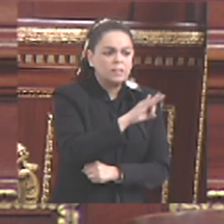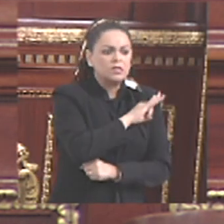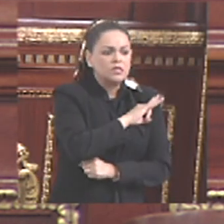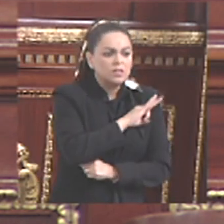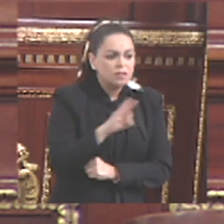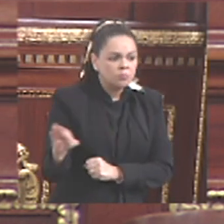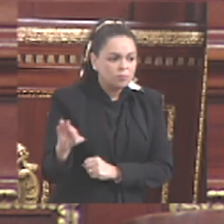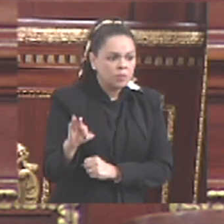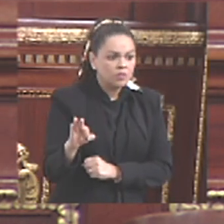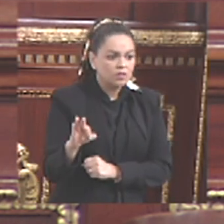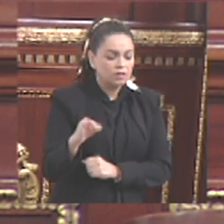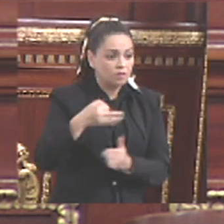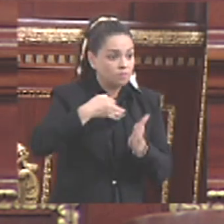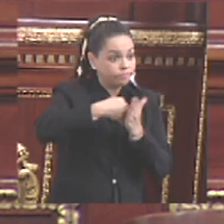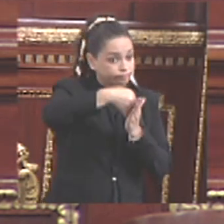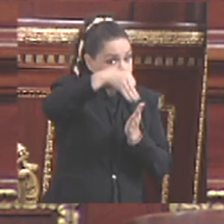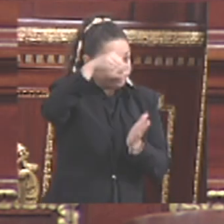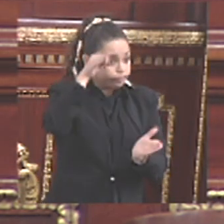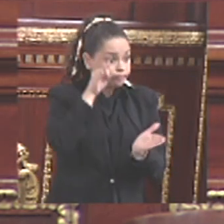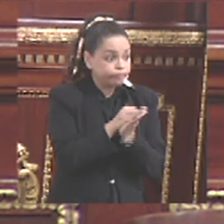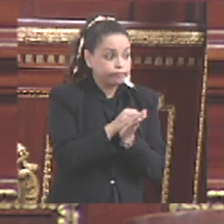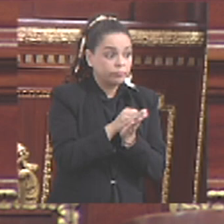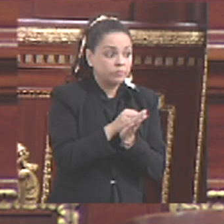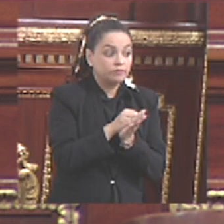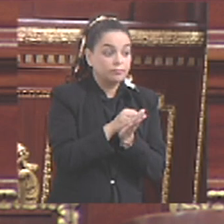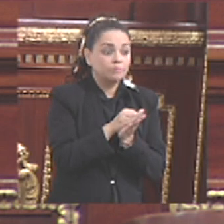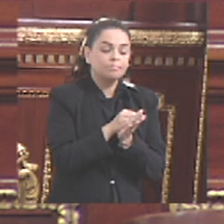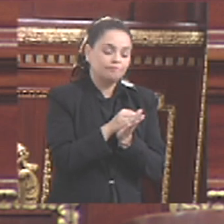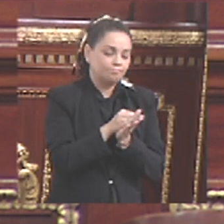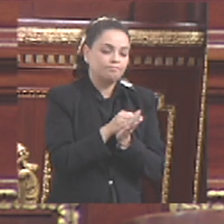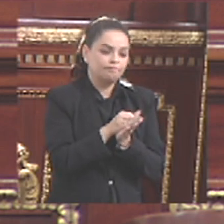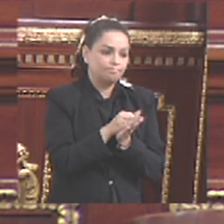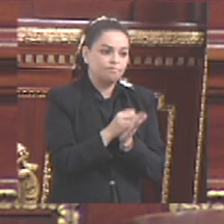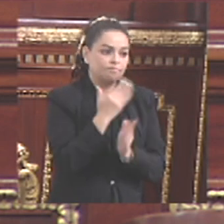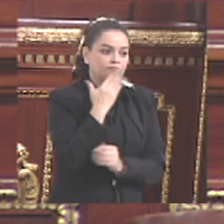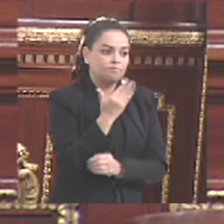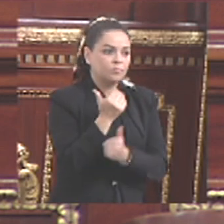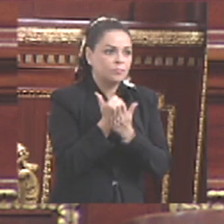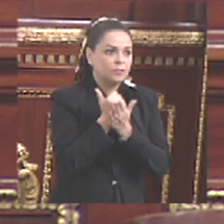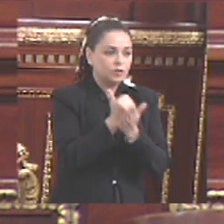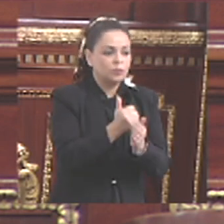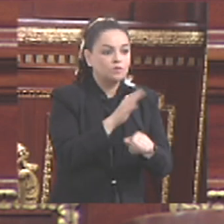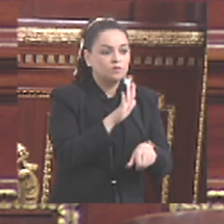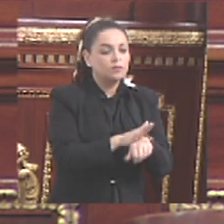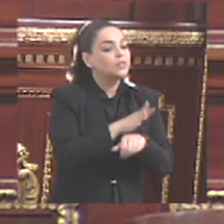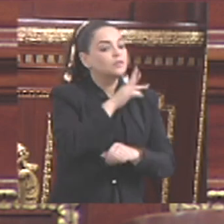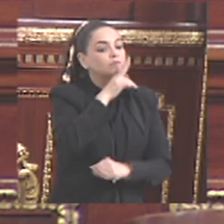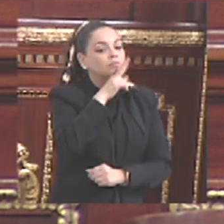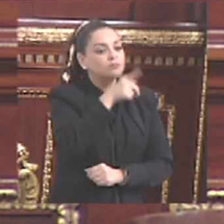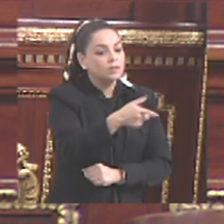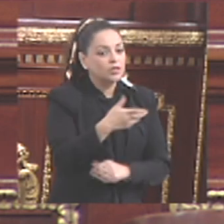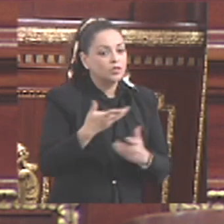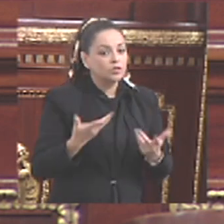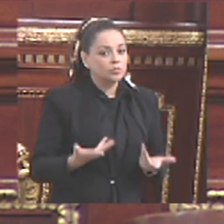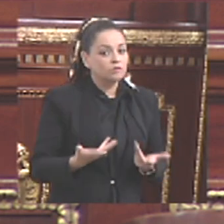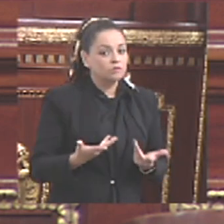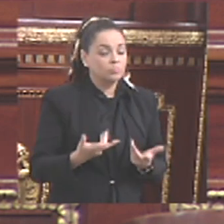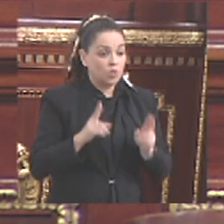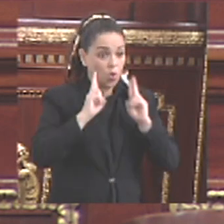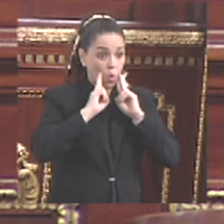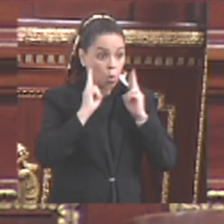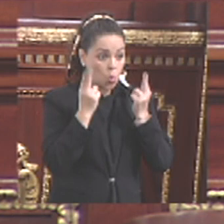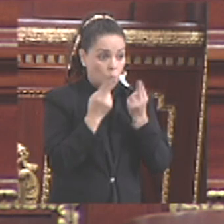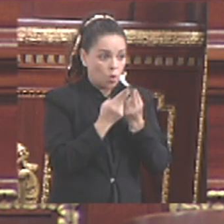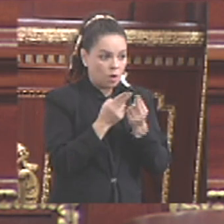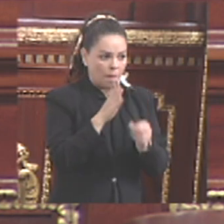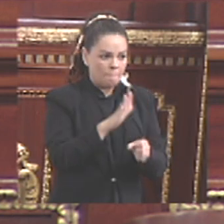nuestros valores y nuestra compasión son nuestras mejores herramientas. Nos enseñaron que la unión es la piedra angular de nuestra